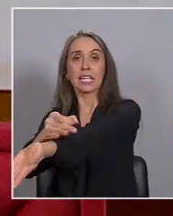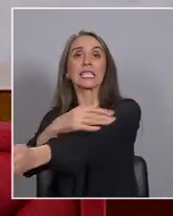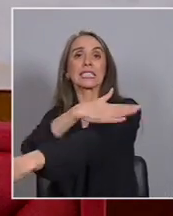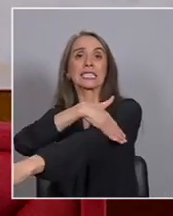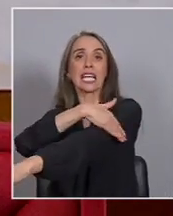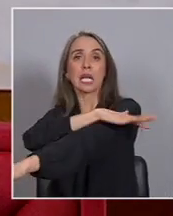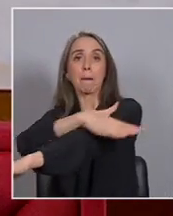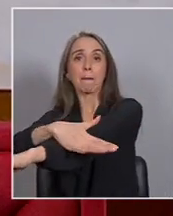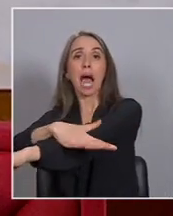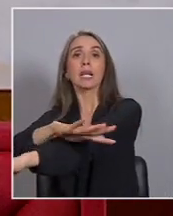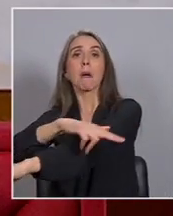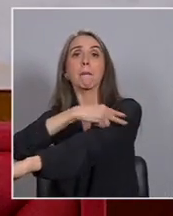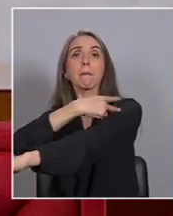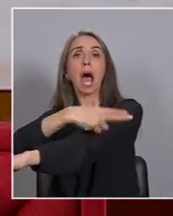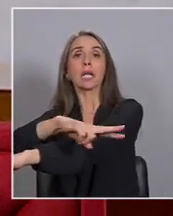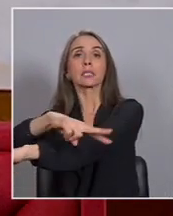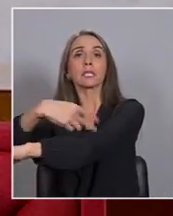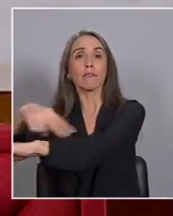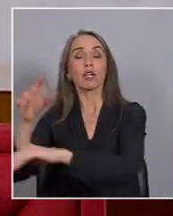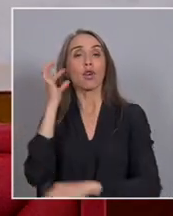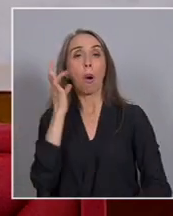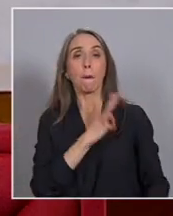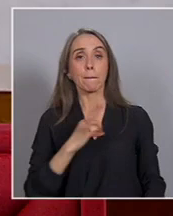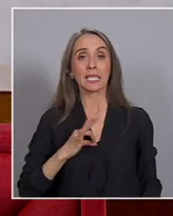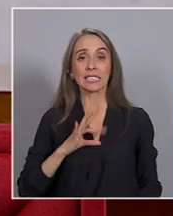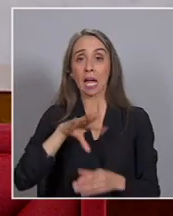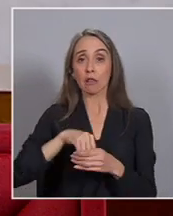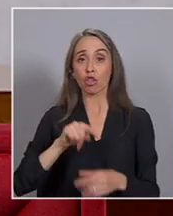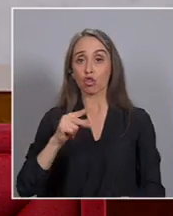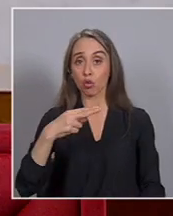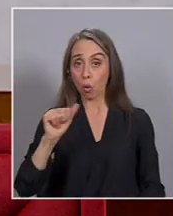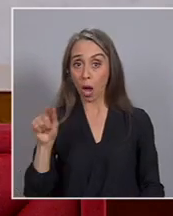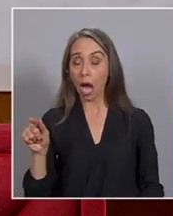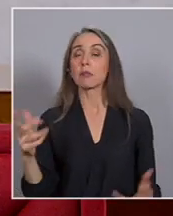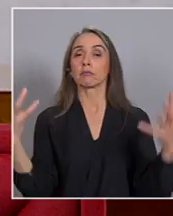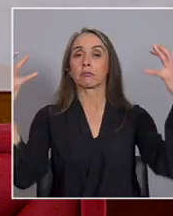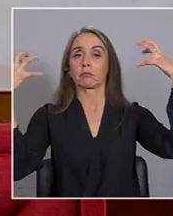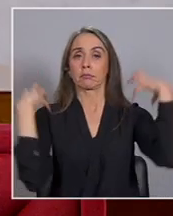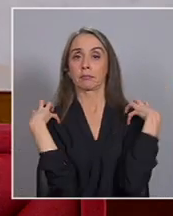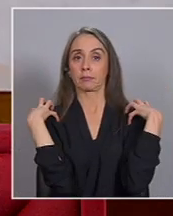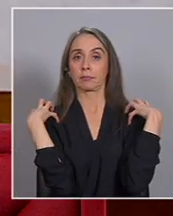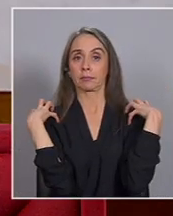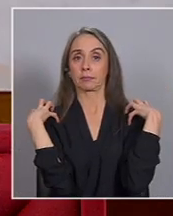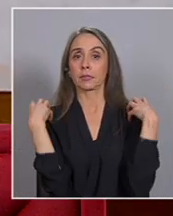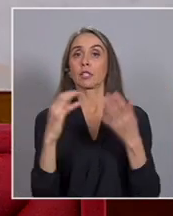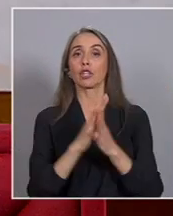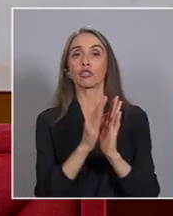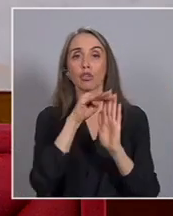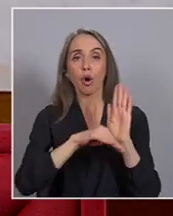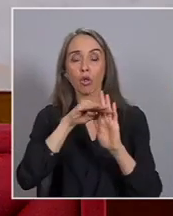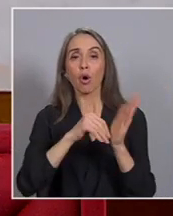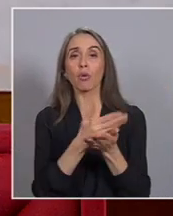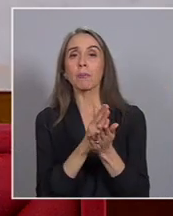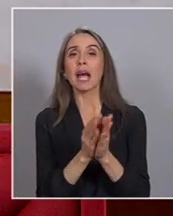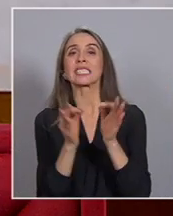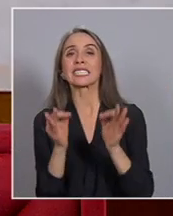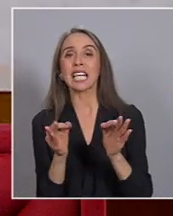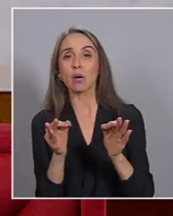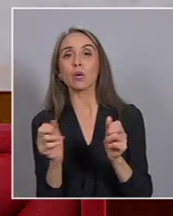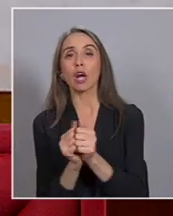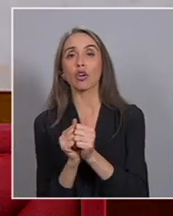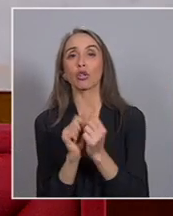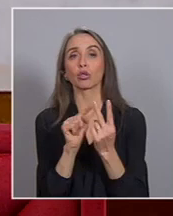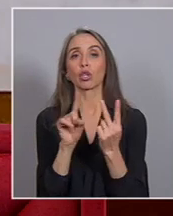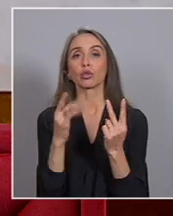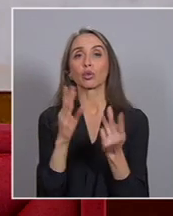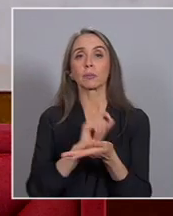del Océano Pacífico. La ministra del Interior, además de estar a cargo de toda la agenda de seguridad con el